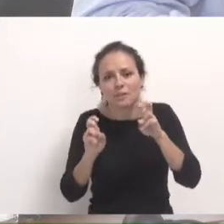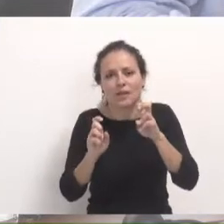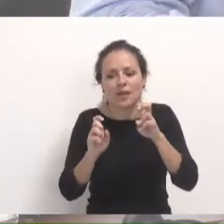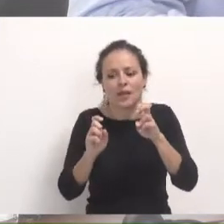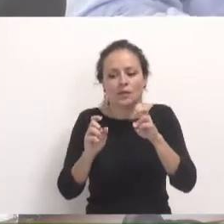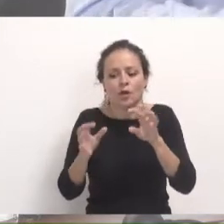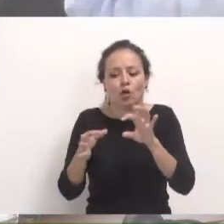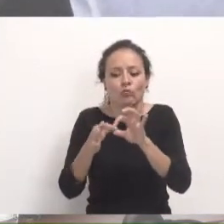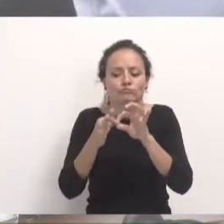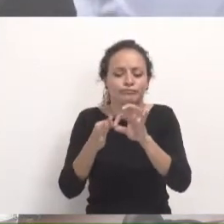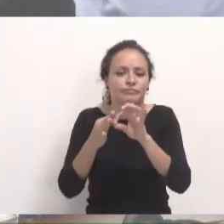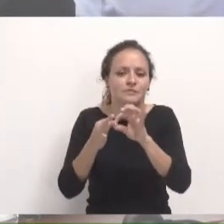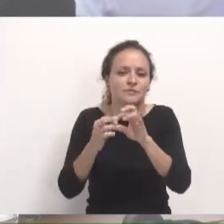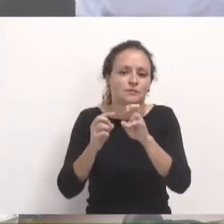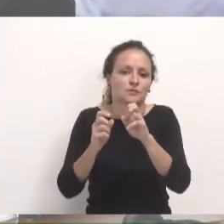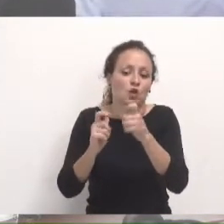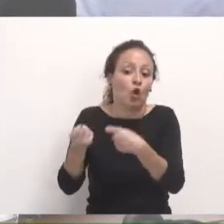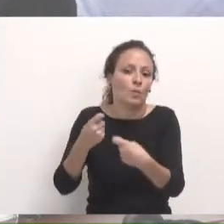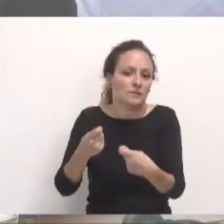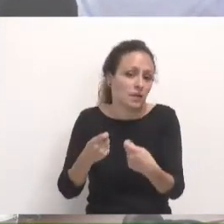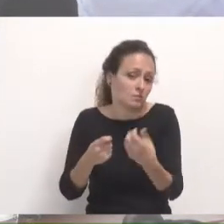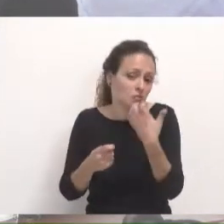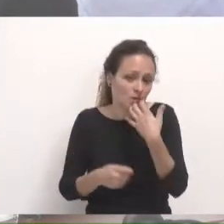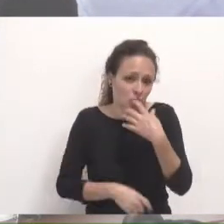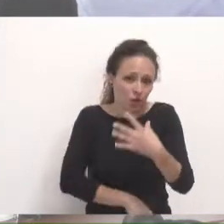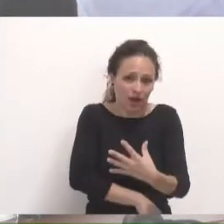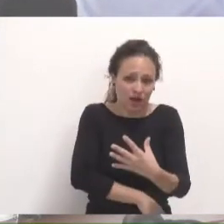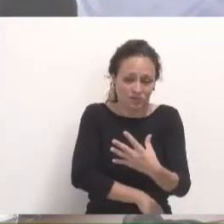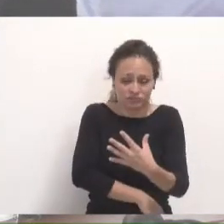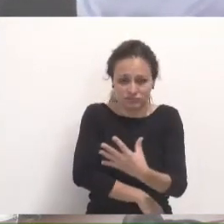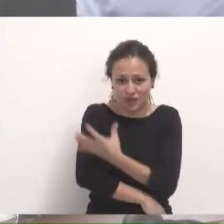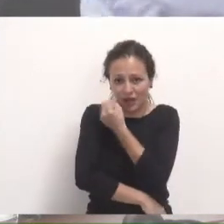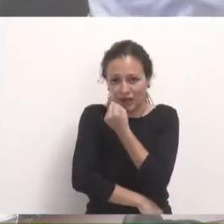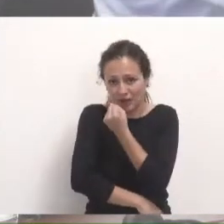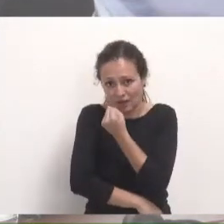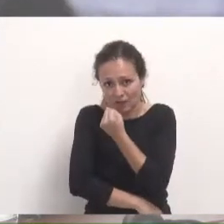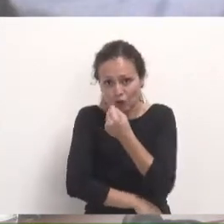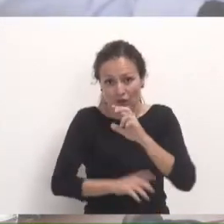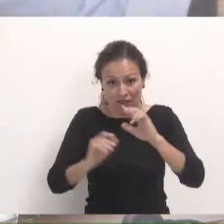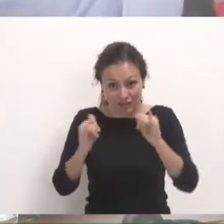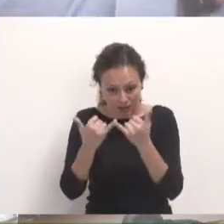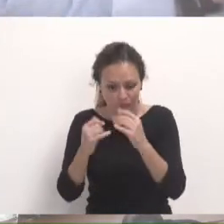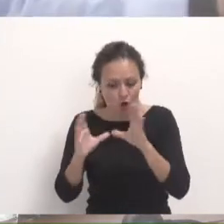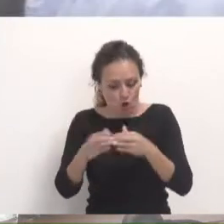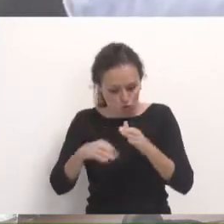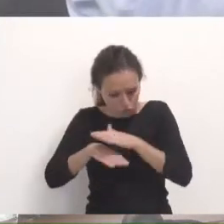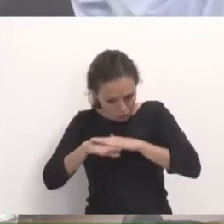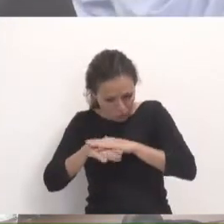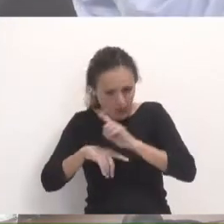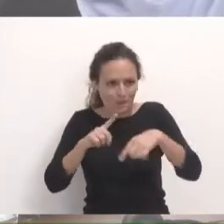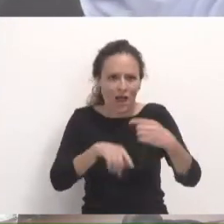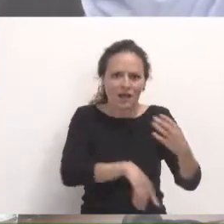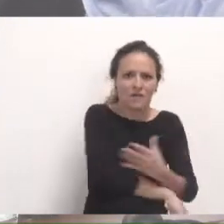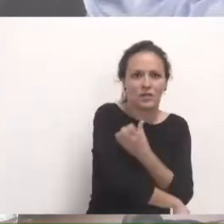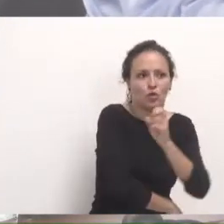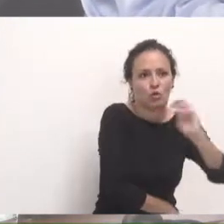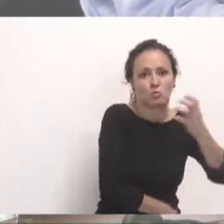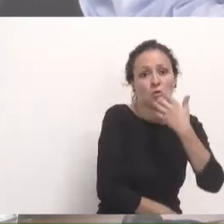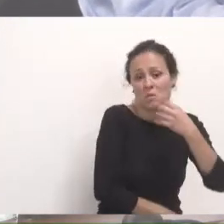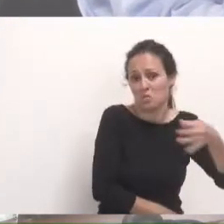mejor opción. No solamente está, en este caso, el Cabildo de Tenerife a través de su grupo de gobierno, sino también está otro cabildo, como el Cabildo de La